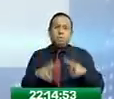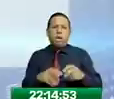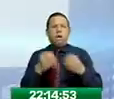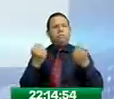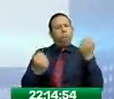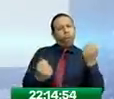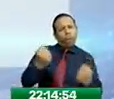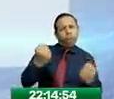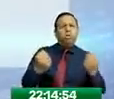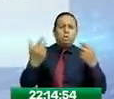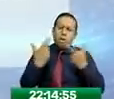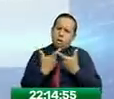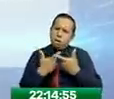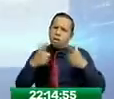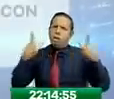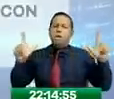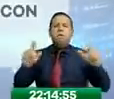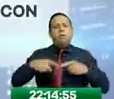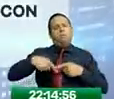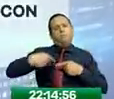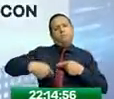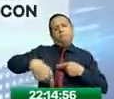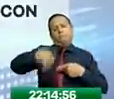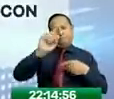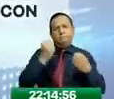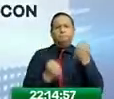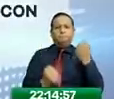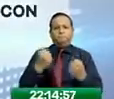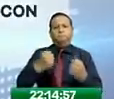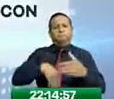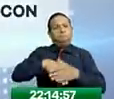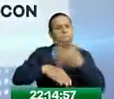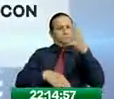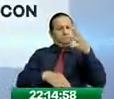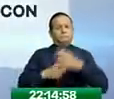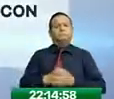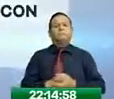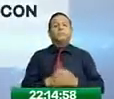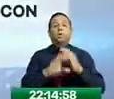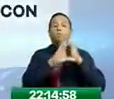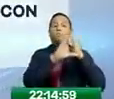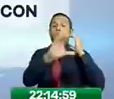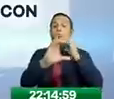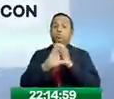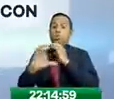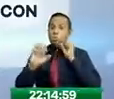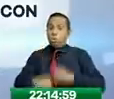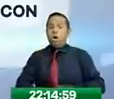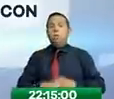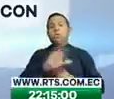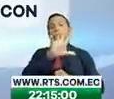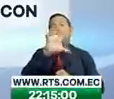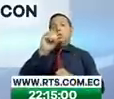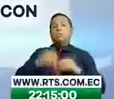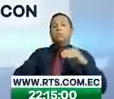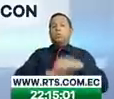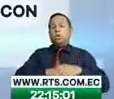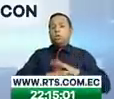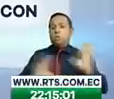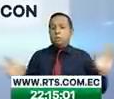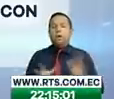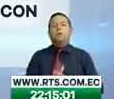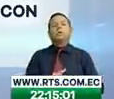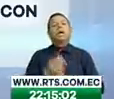carga liviana podrán circular todos los días sin restricción de placa. Transporte urbano al 50% de su aforo. Transporte intraprovincial autorizado